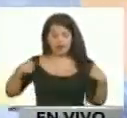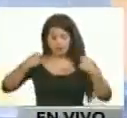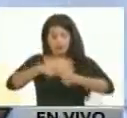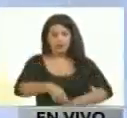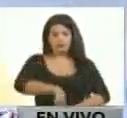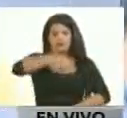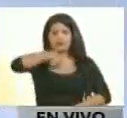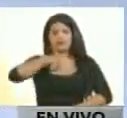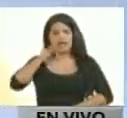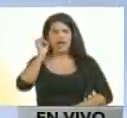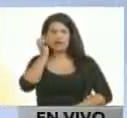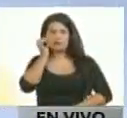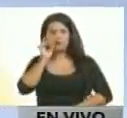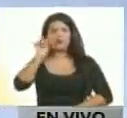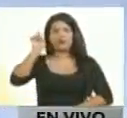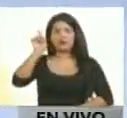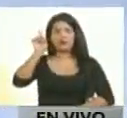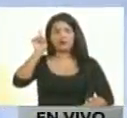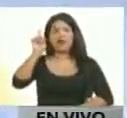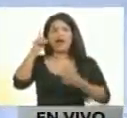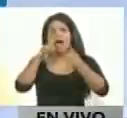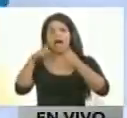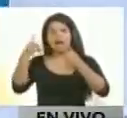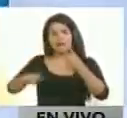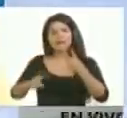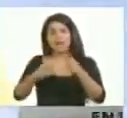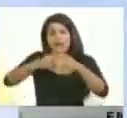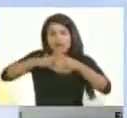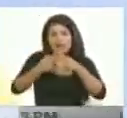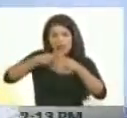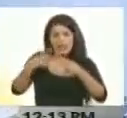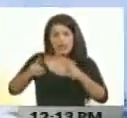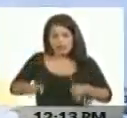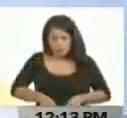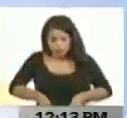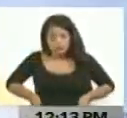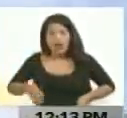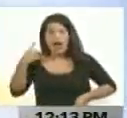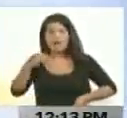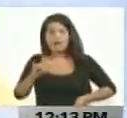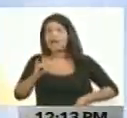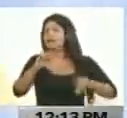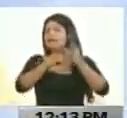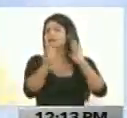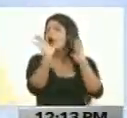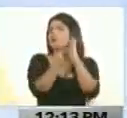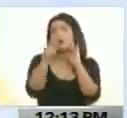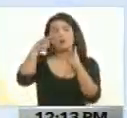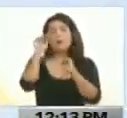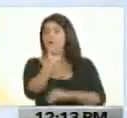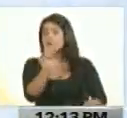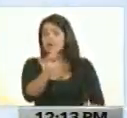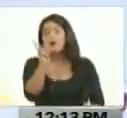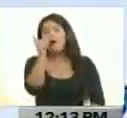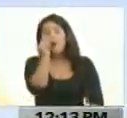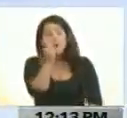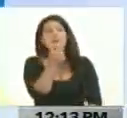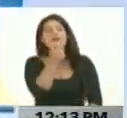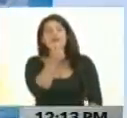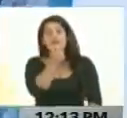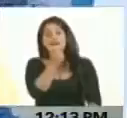guantes, aquí se puede observar la cincha, tenía herramientas. Es decir, que esto no es un simple hurto. Él iba a sabotear